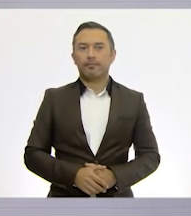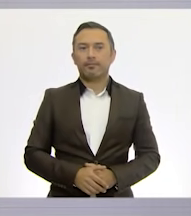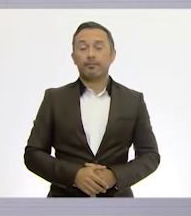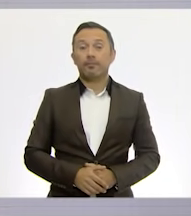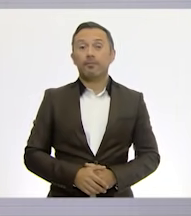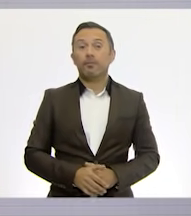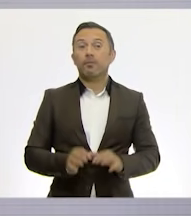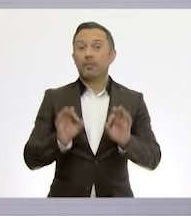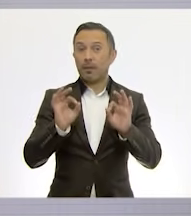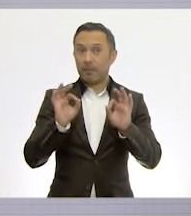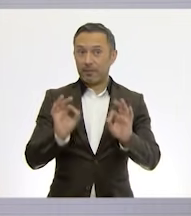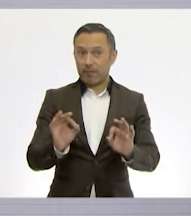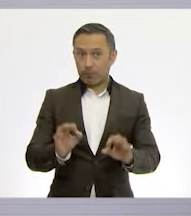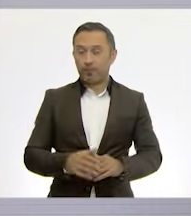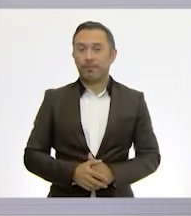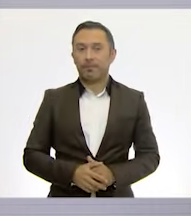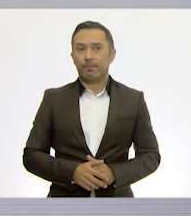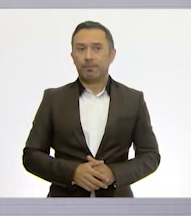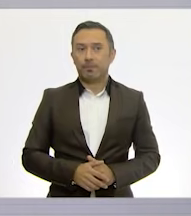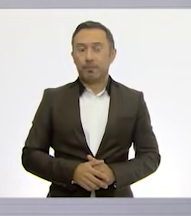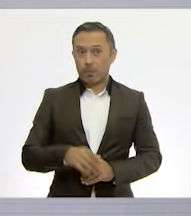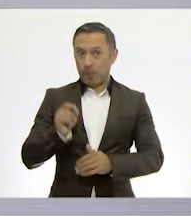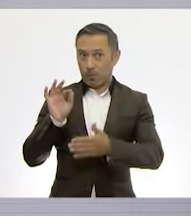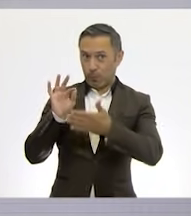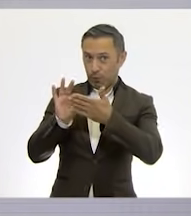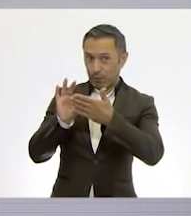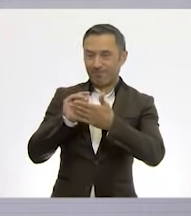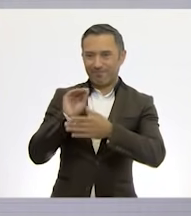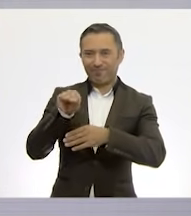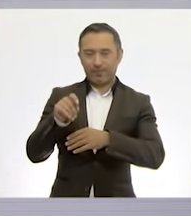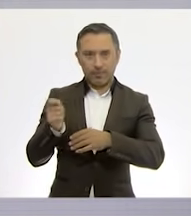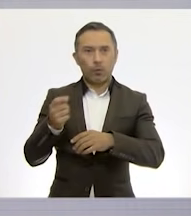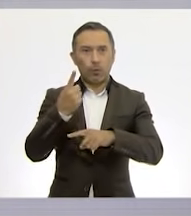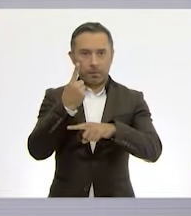Perfecto. Entonces, aquí le voy a poner también que fue un medio.